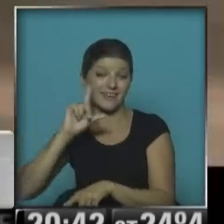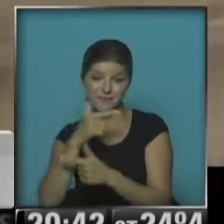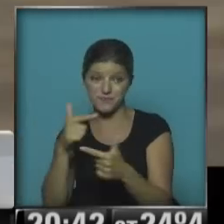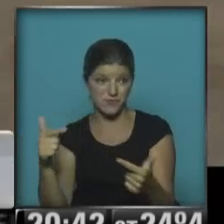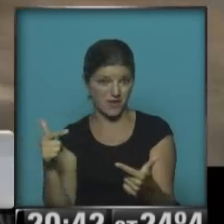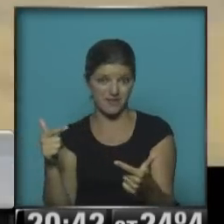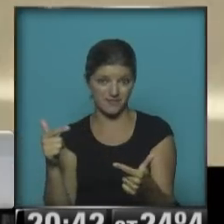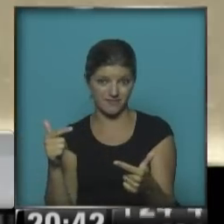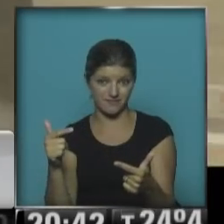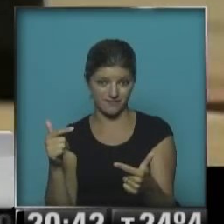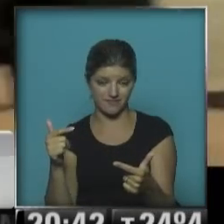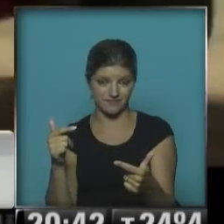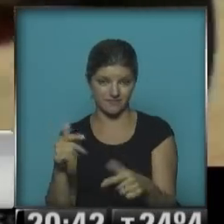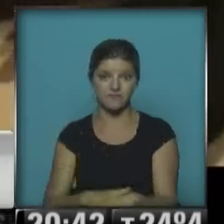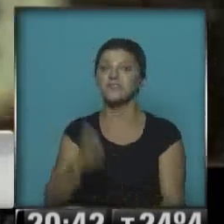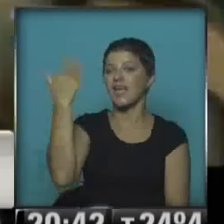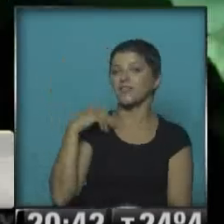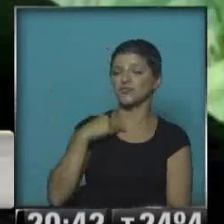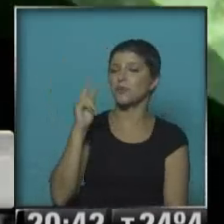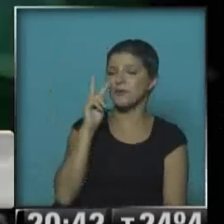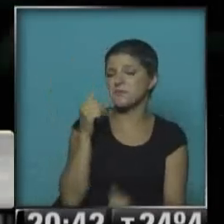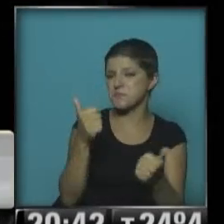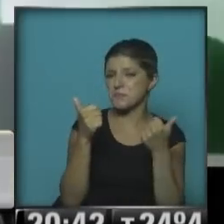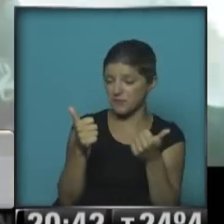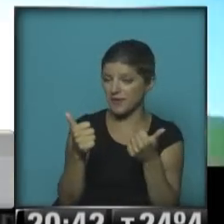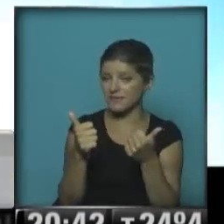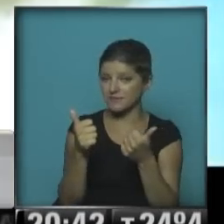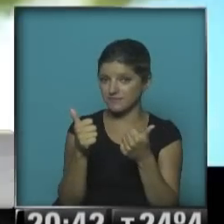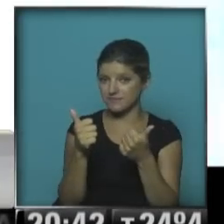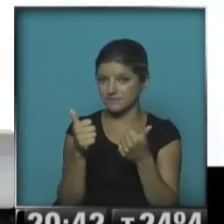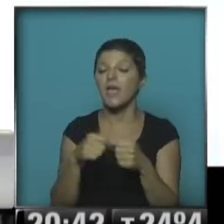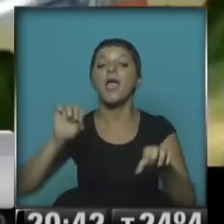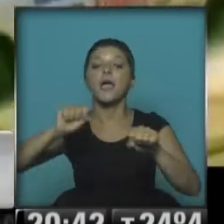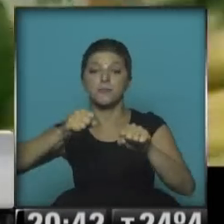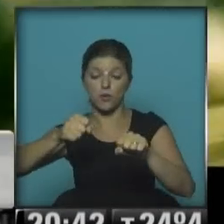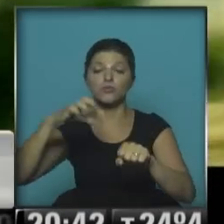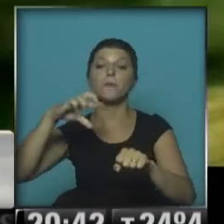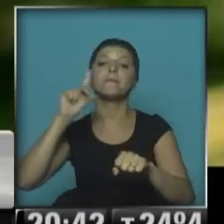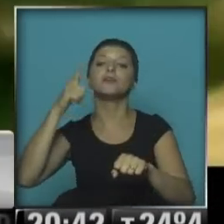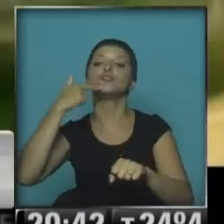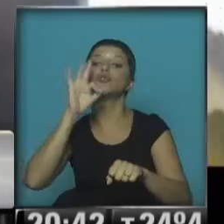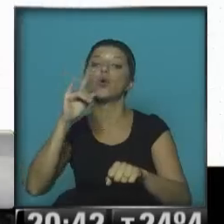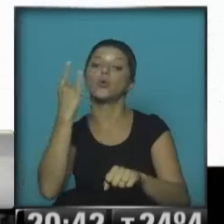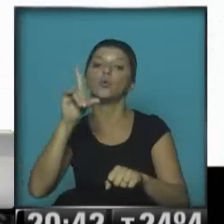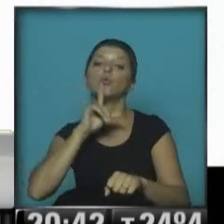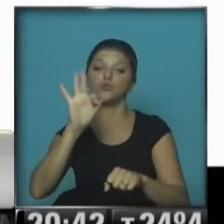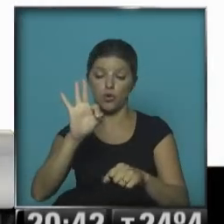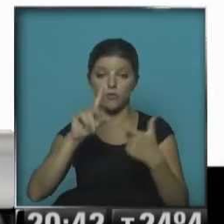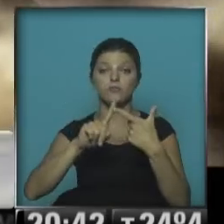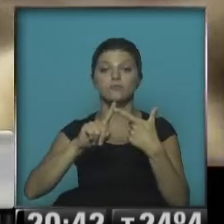dado muchísimas satisfacciones. En motos estarán Pisolito Rodríguez dentro de los